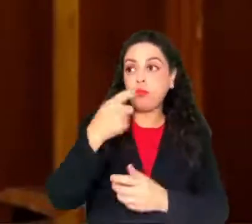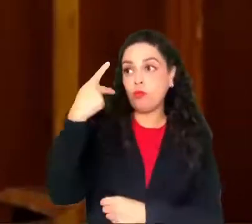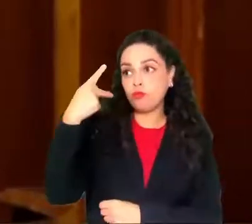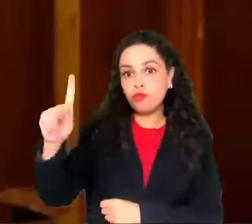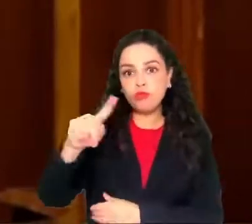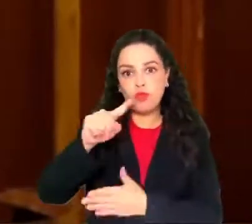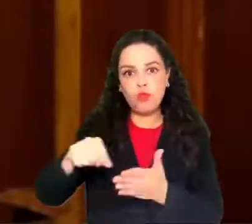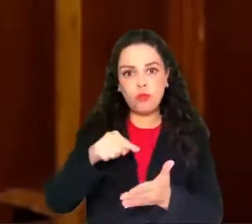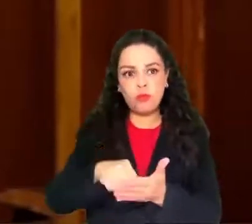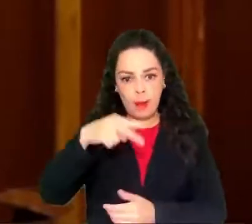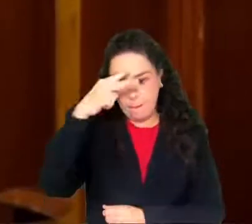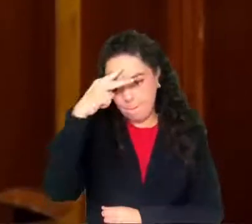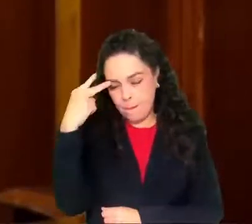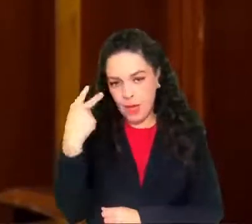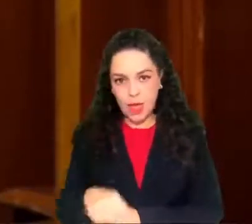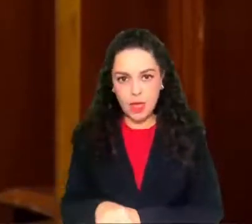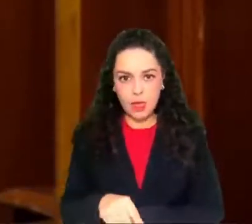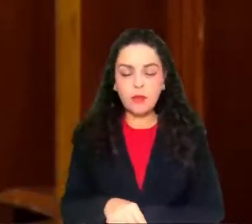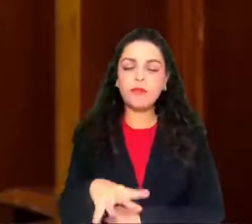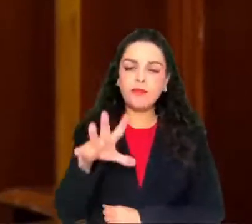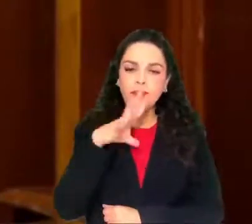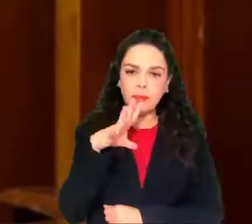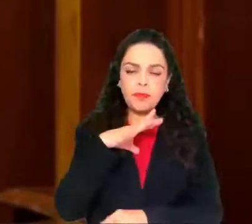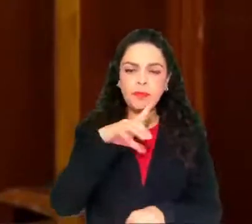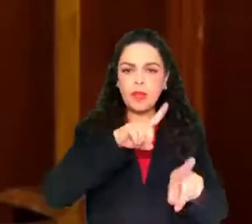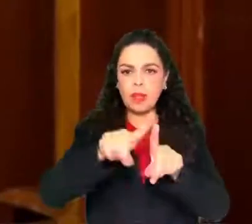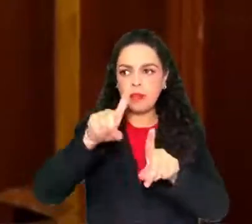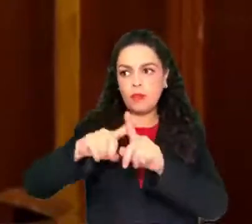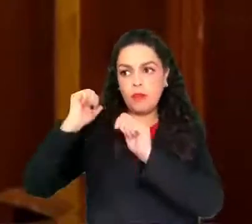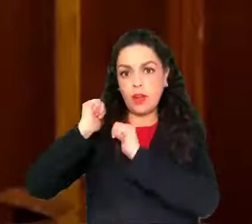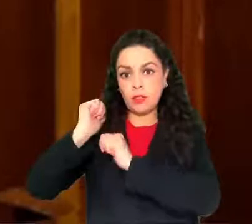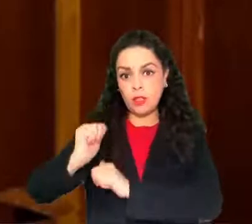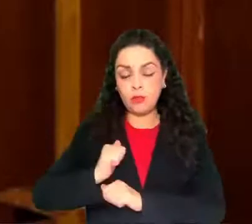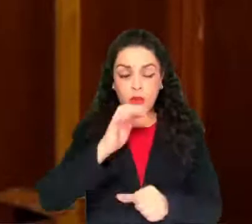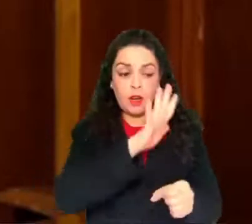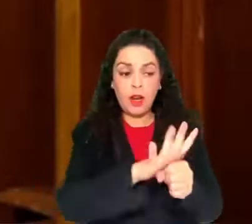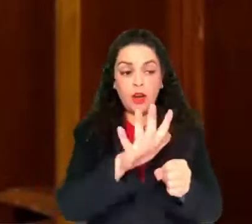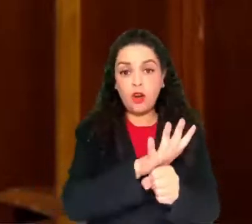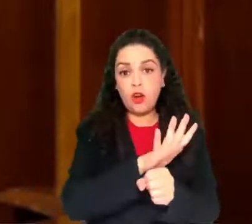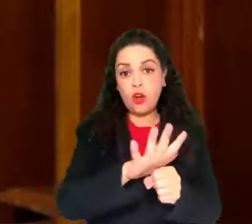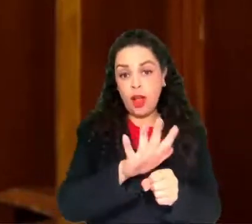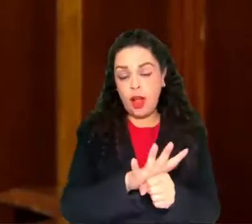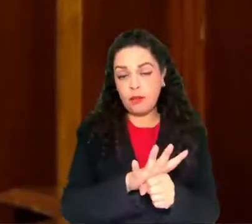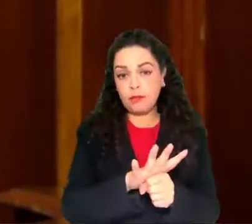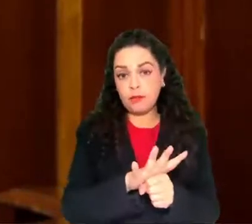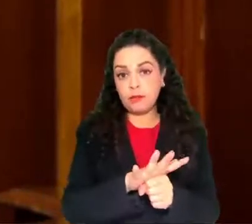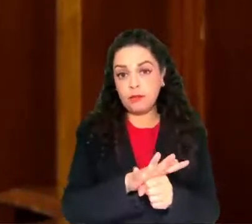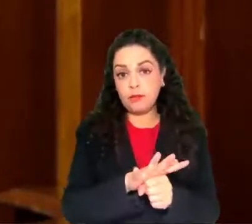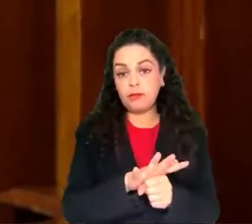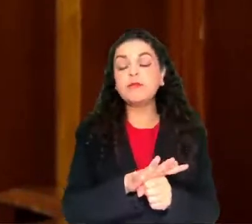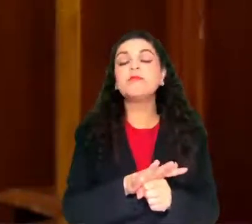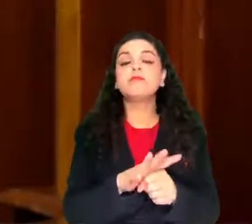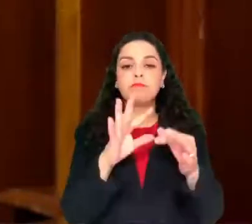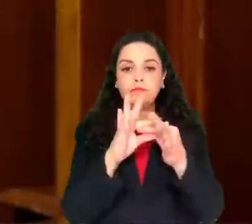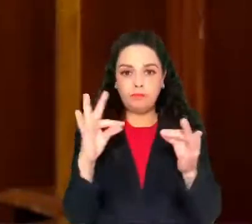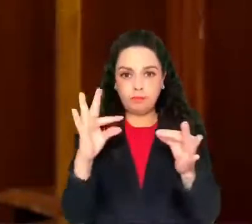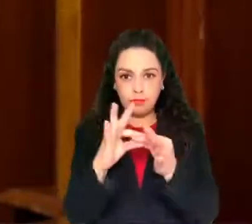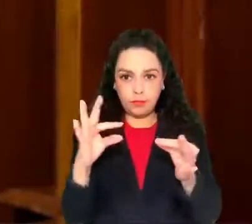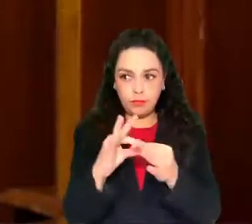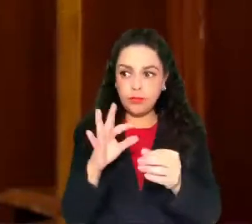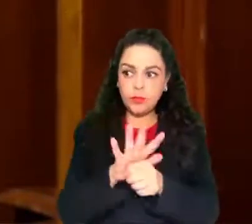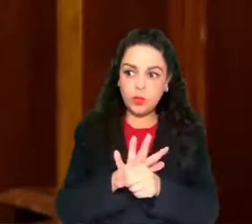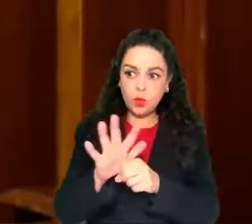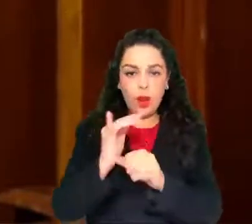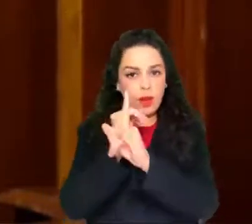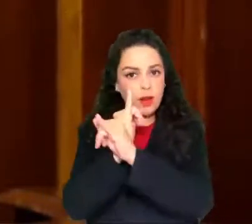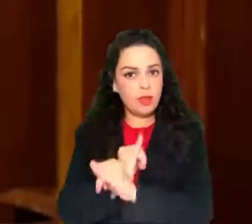se compone de diversos tipos de autoridades y sobre esta precisión cabe hacer mención sobre los organismos autónomos que